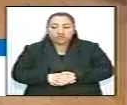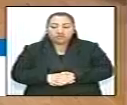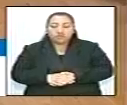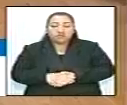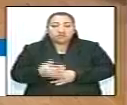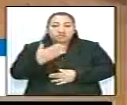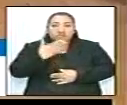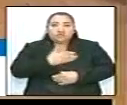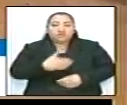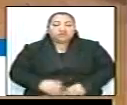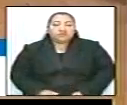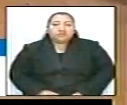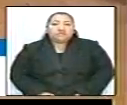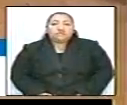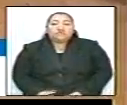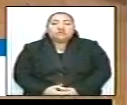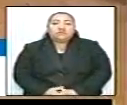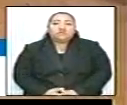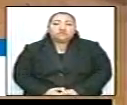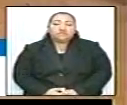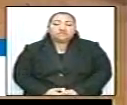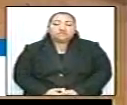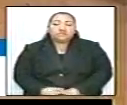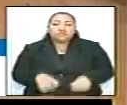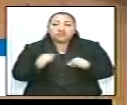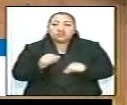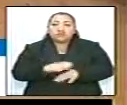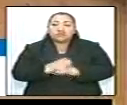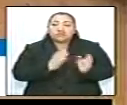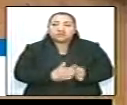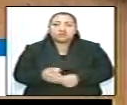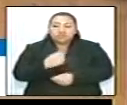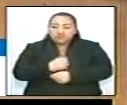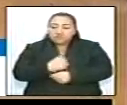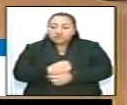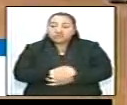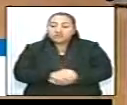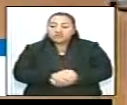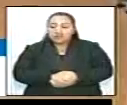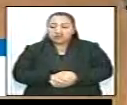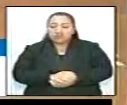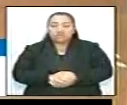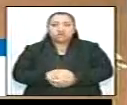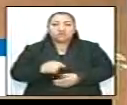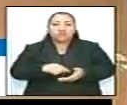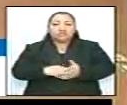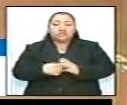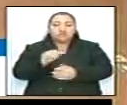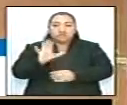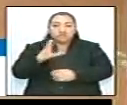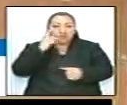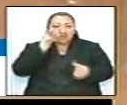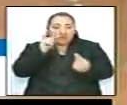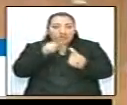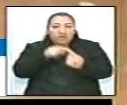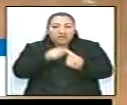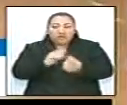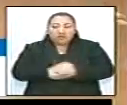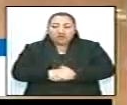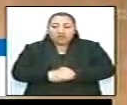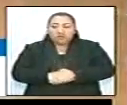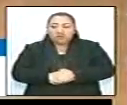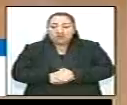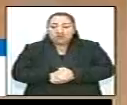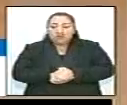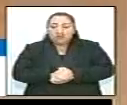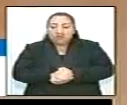Gracias, presidenta. Sí, referente también al plan de trabajo, en el punto 5, objetivos. No, en el plan de